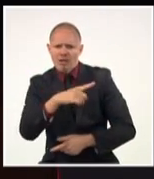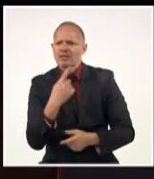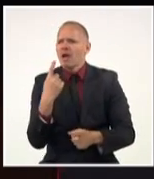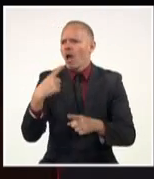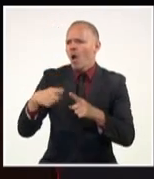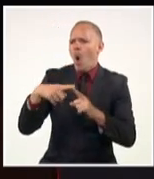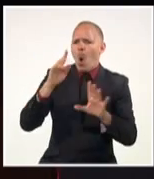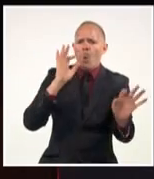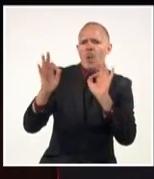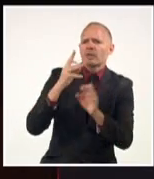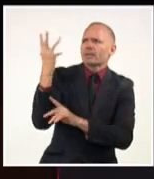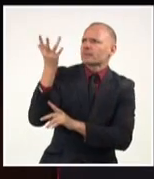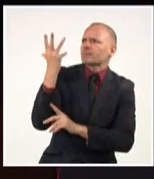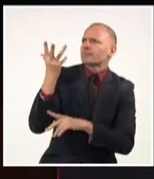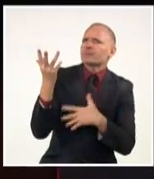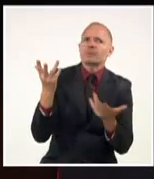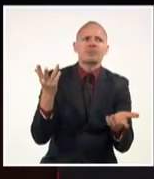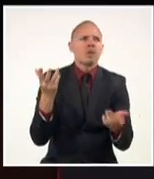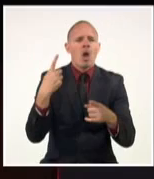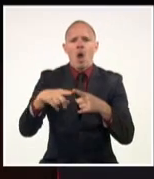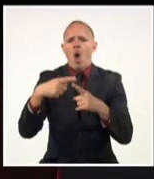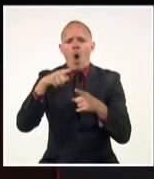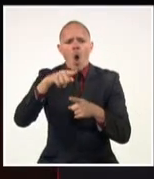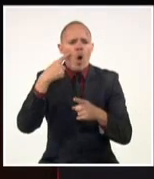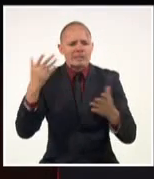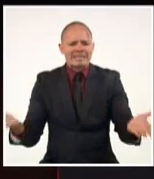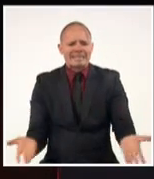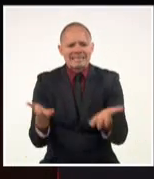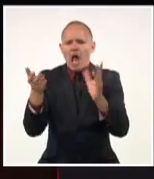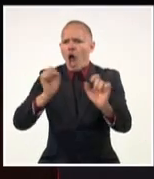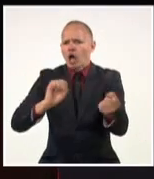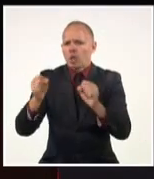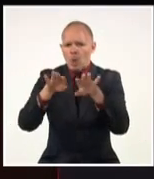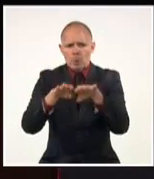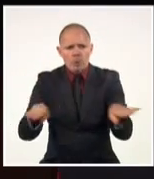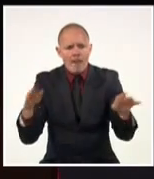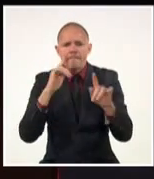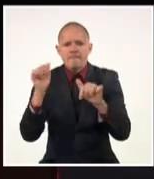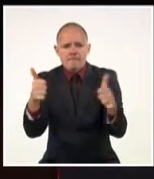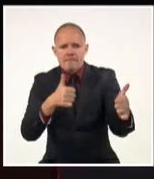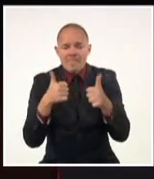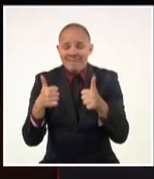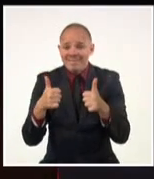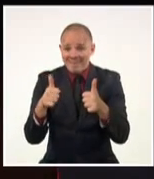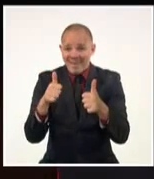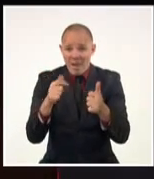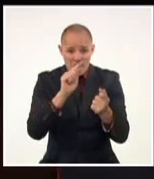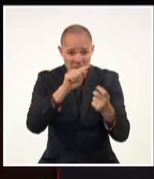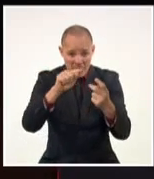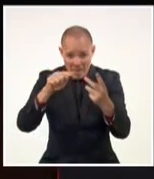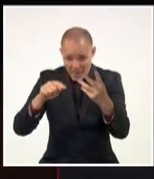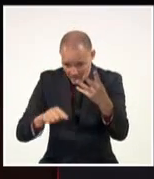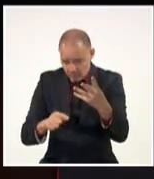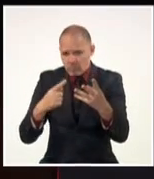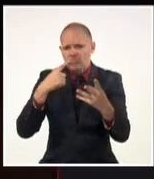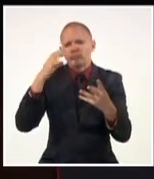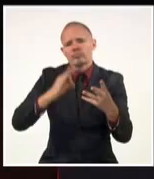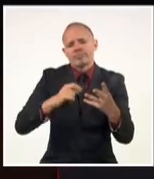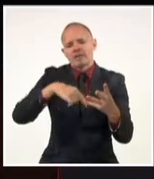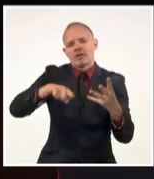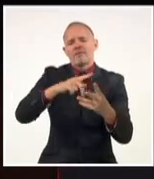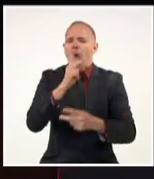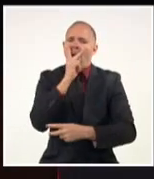preservación del medio ambiente, el desarrollo sostenible son otras áreas destacadas por las investigaciones y